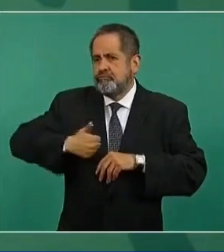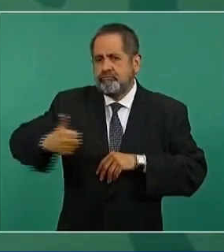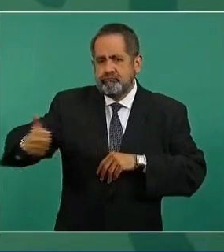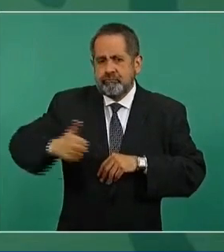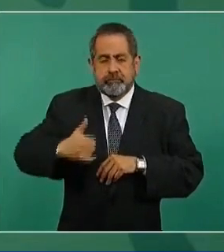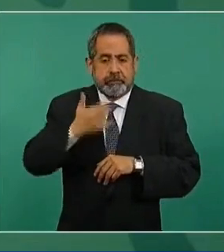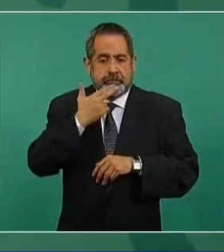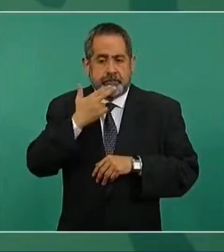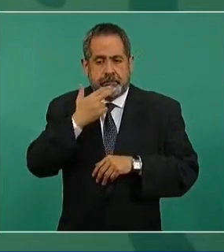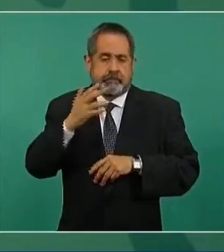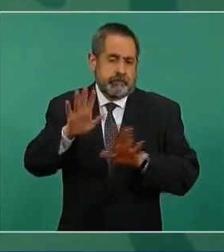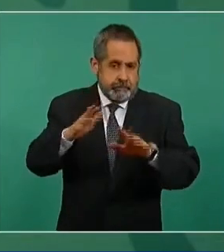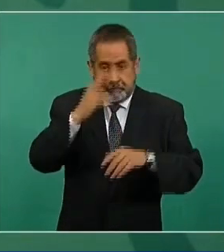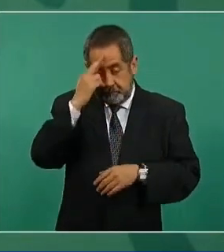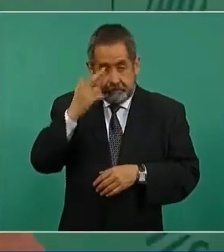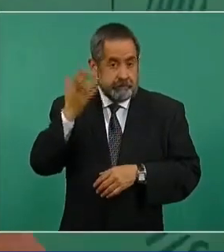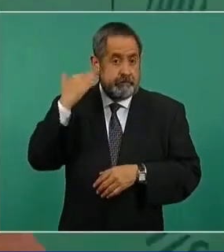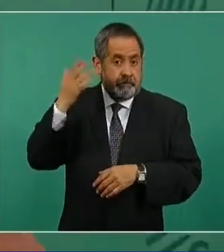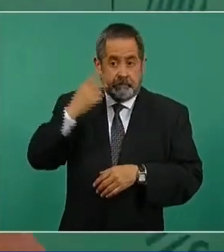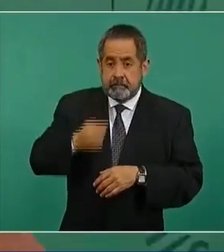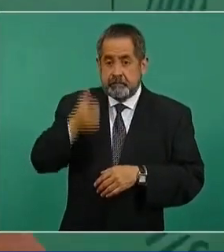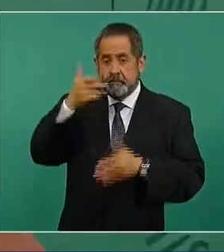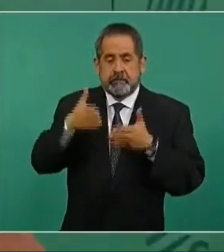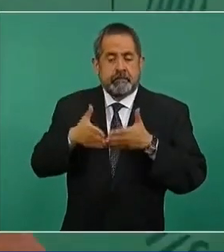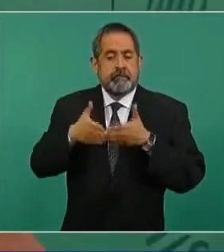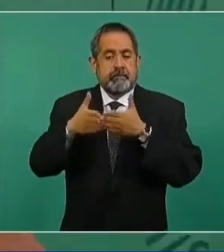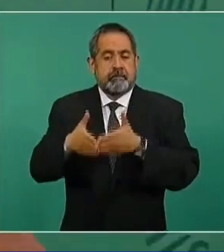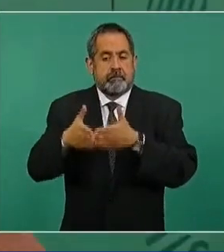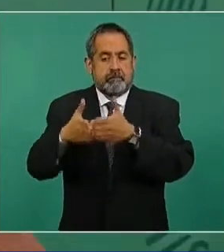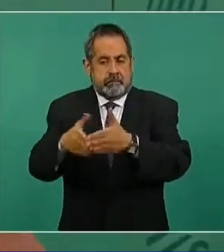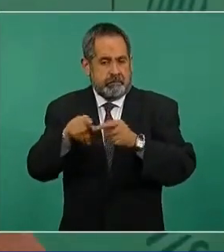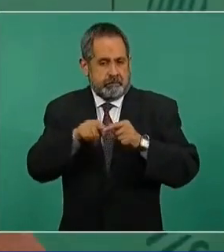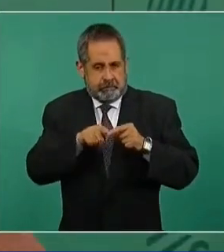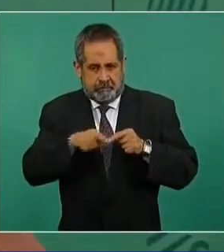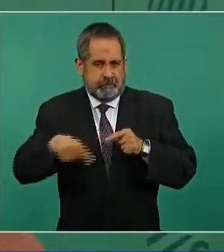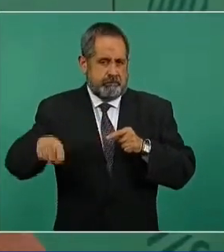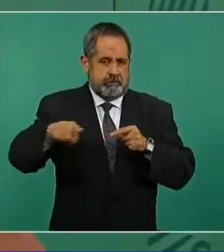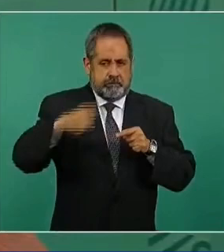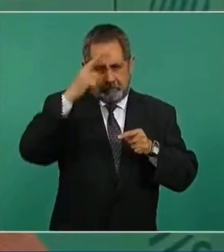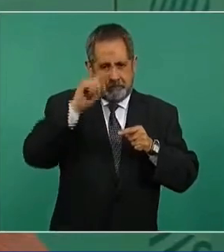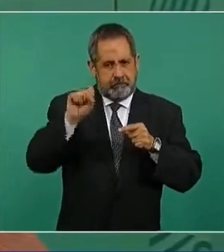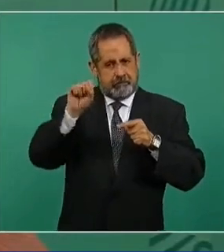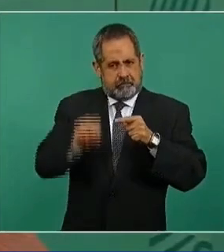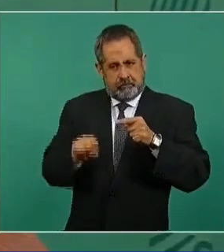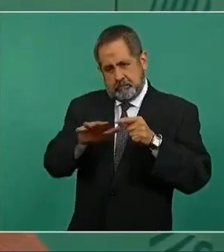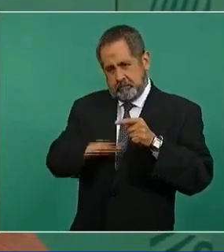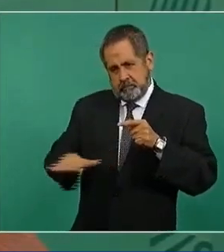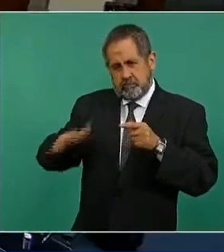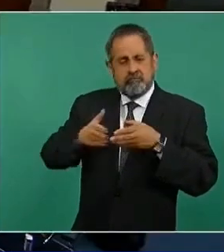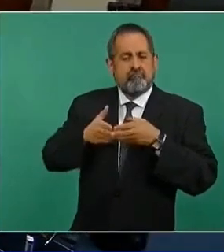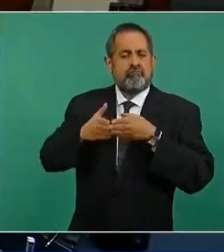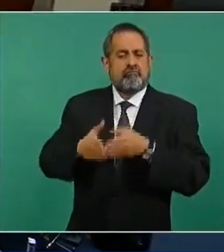era los barcos, en el caso del sureste.